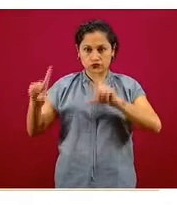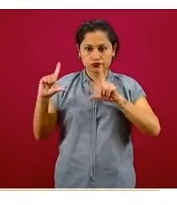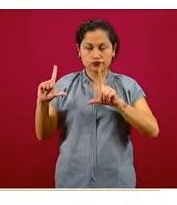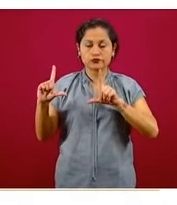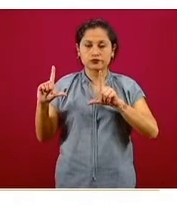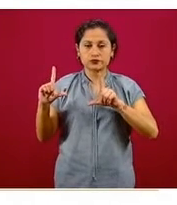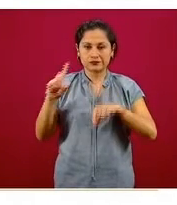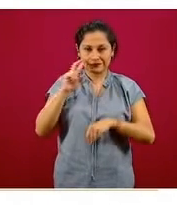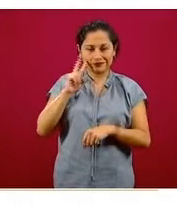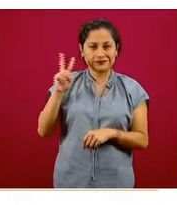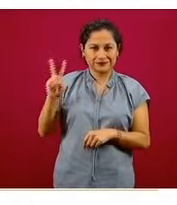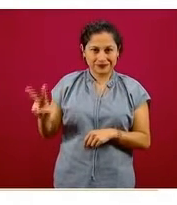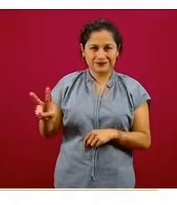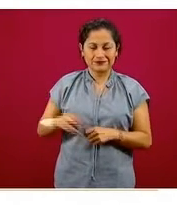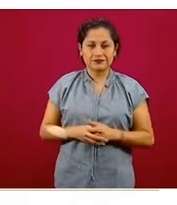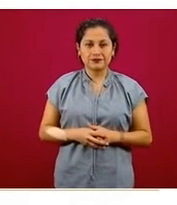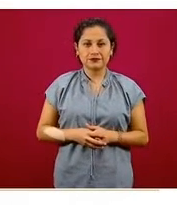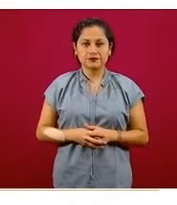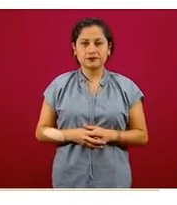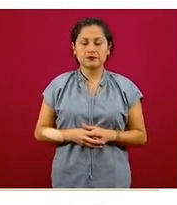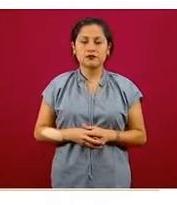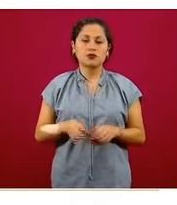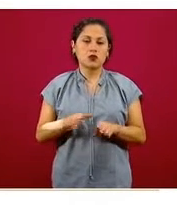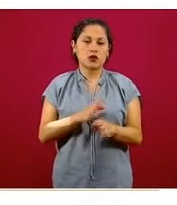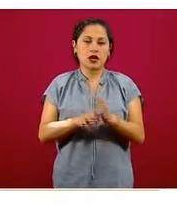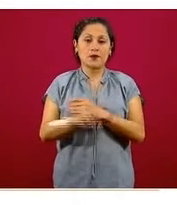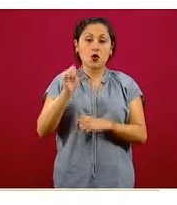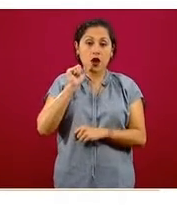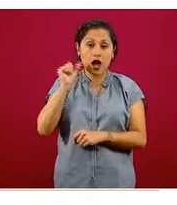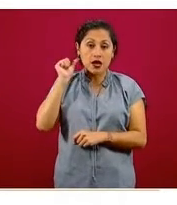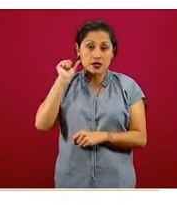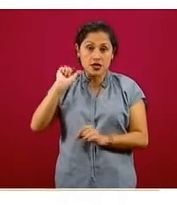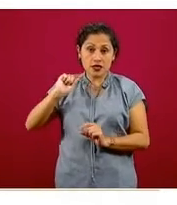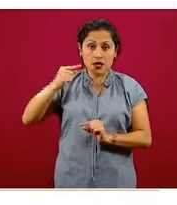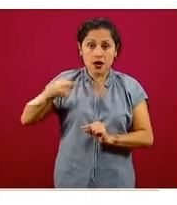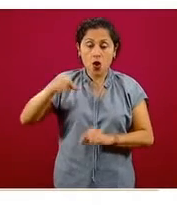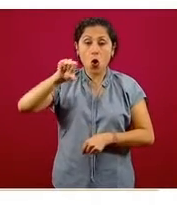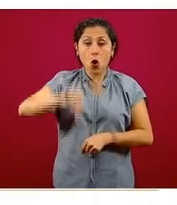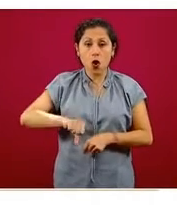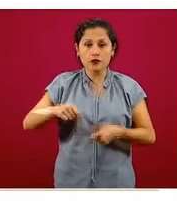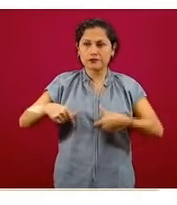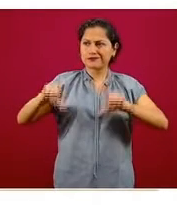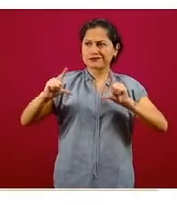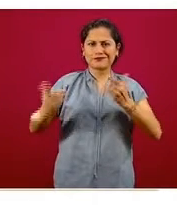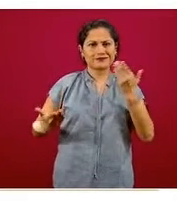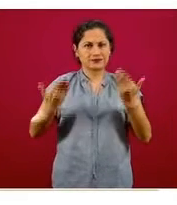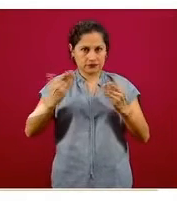seguro notaron en relación a las estadísticas de ayer y las estadísticas de hoy que tuvimos